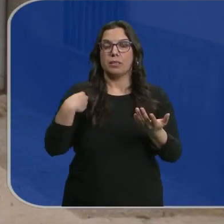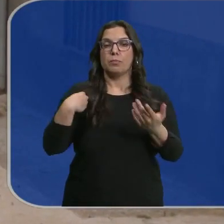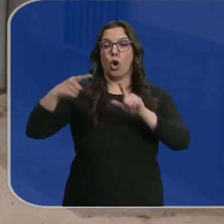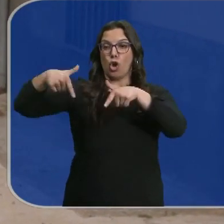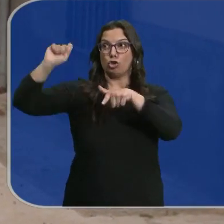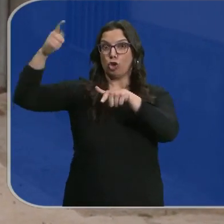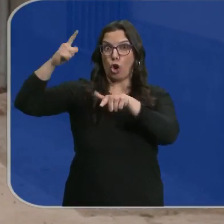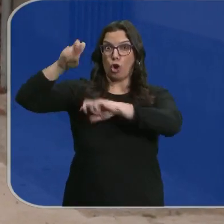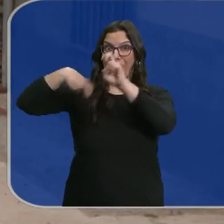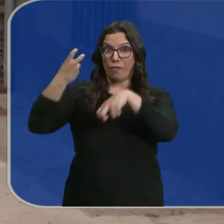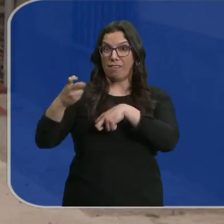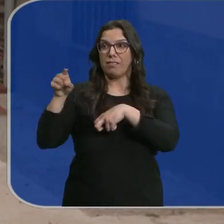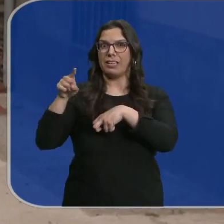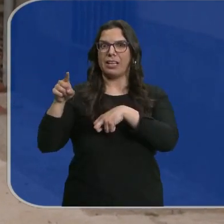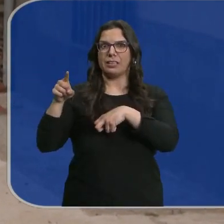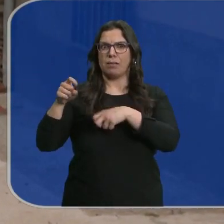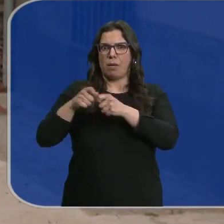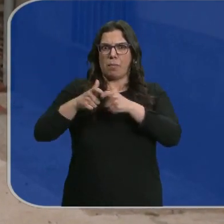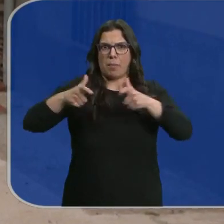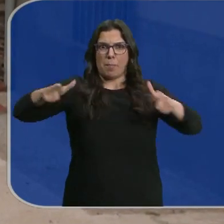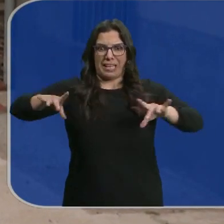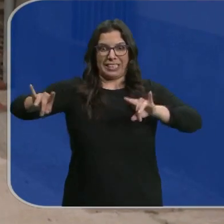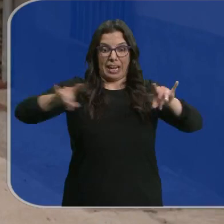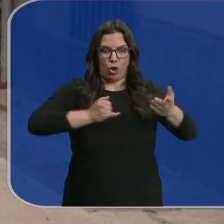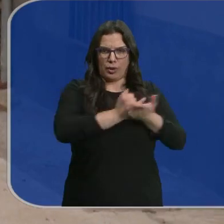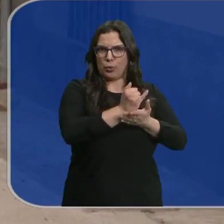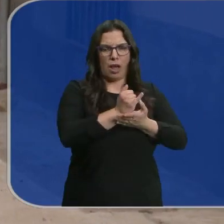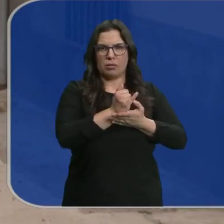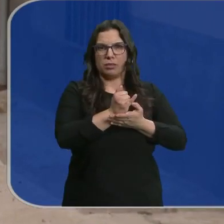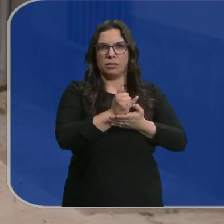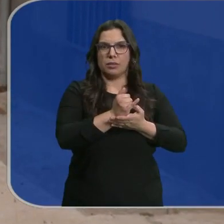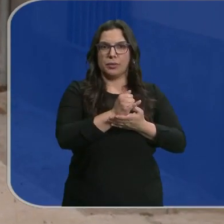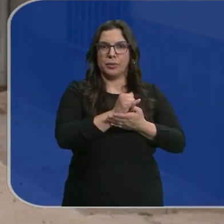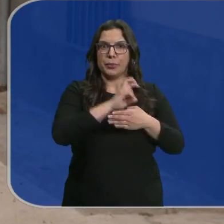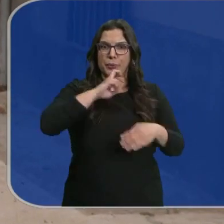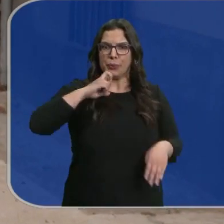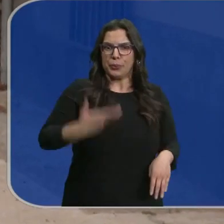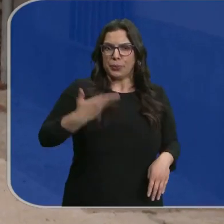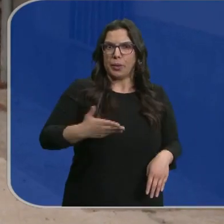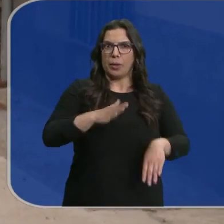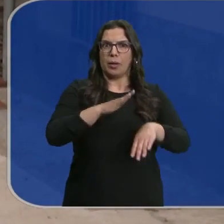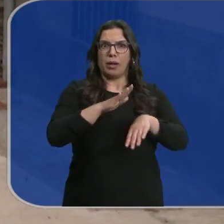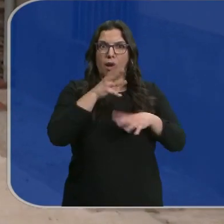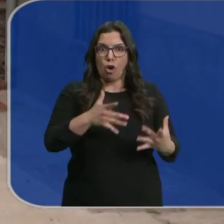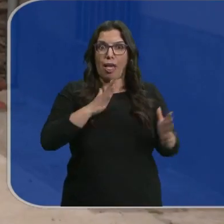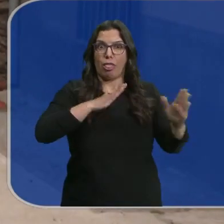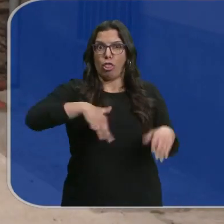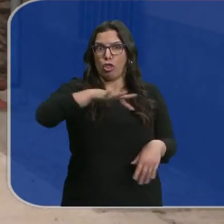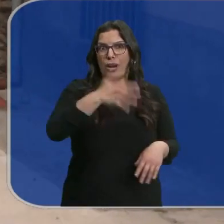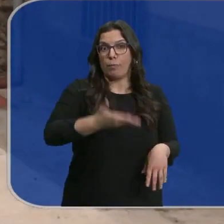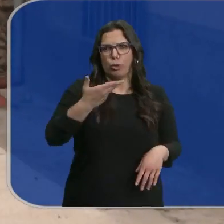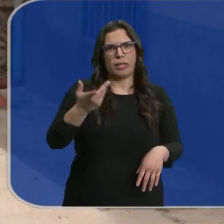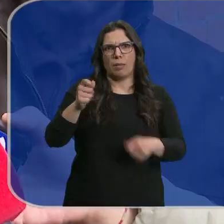plantas de energías renovables que están invadiendo terrenos agrícolas muy valorados para los cultivos todavía en esta zona.